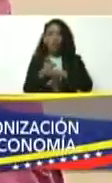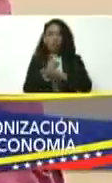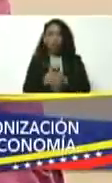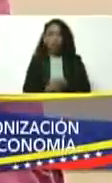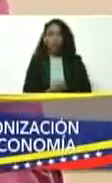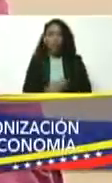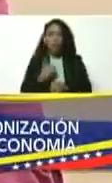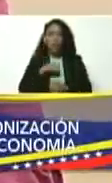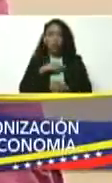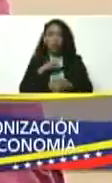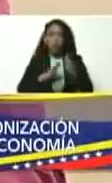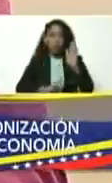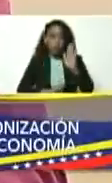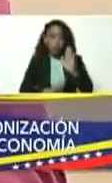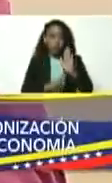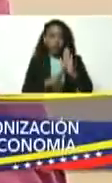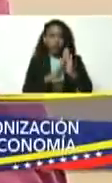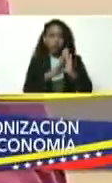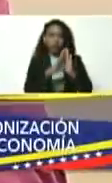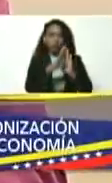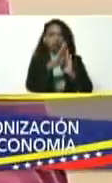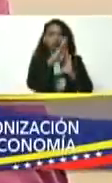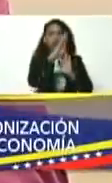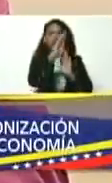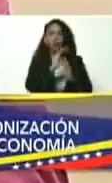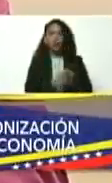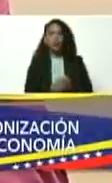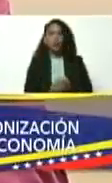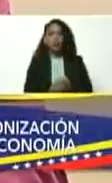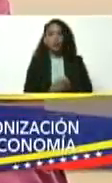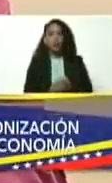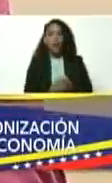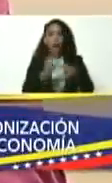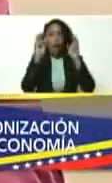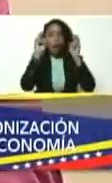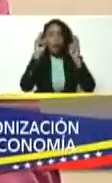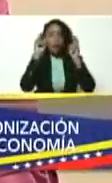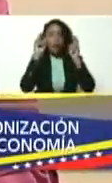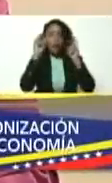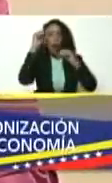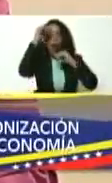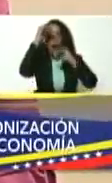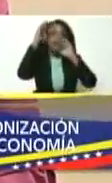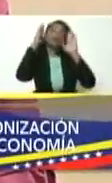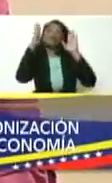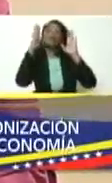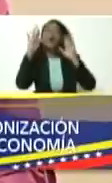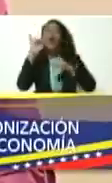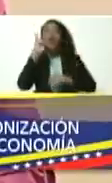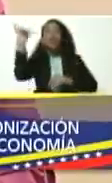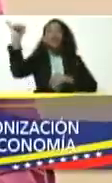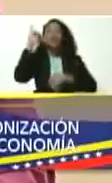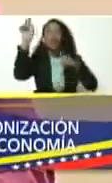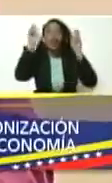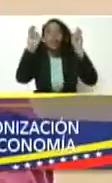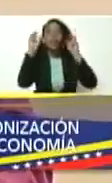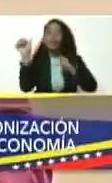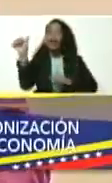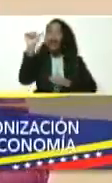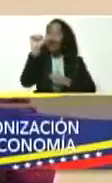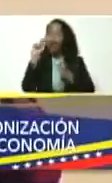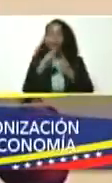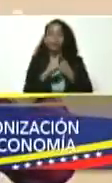hemos elevado la calidad y la capacidad de atención a las denuncias del tema del agua